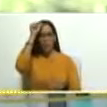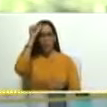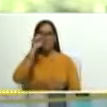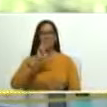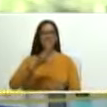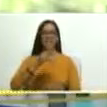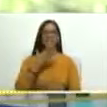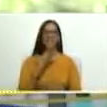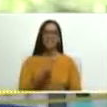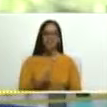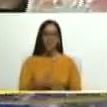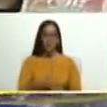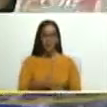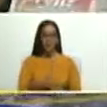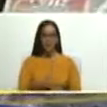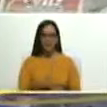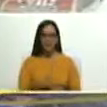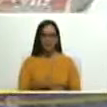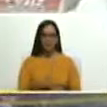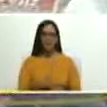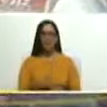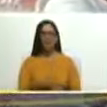3 de diciembre.